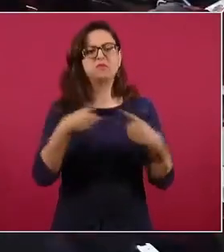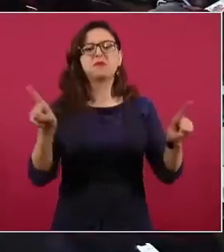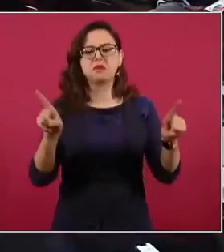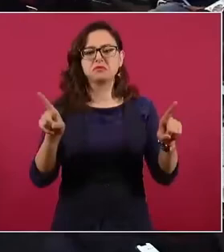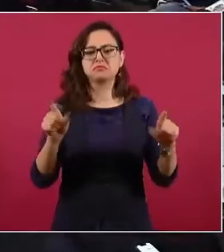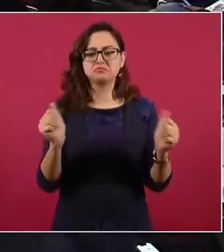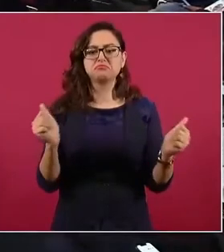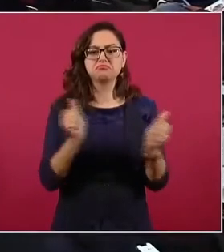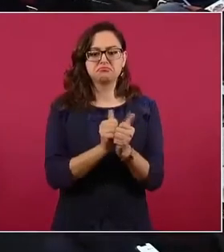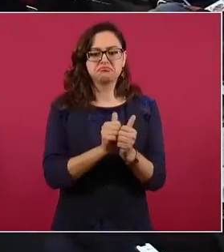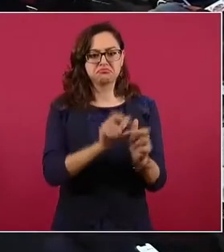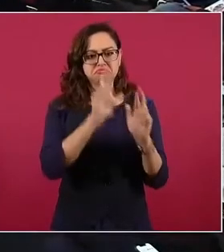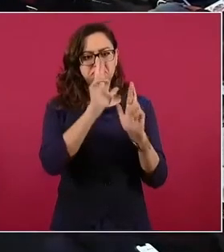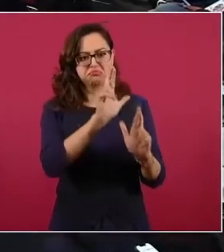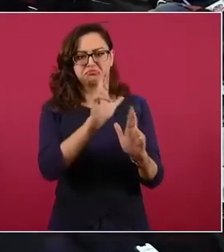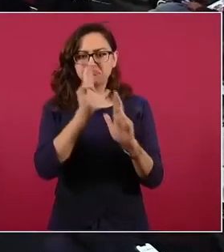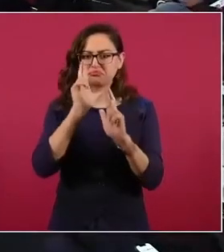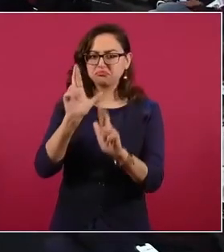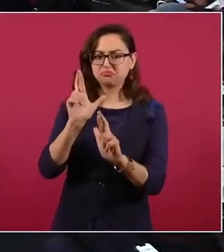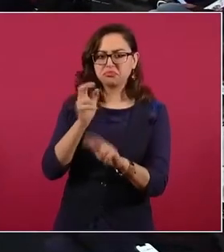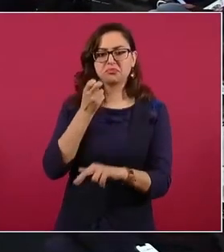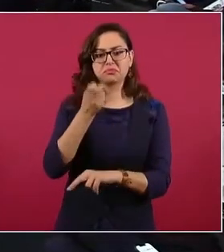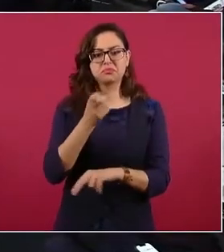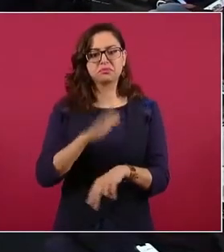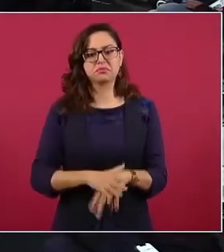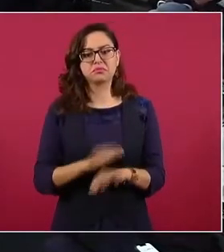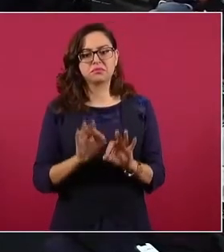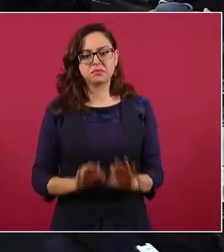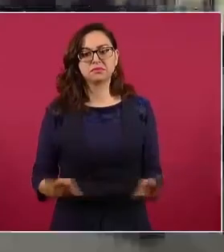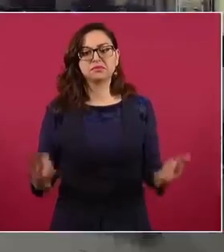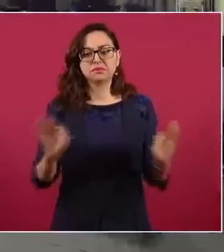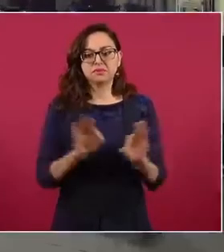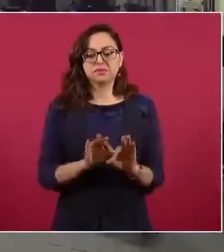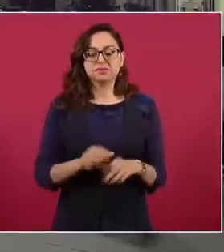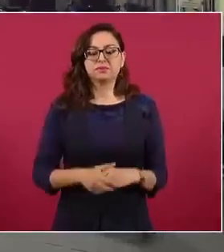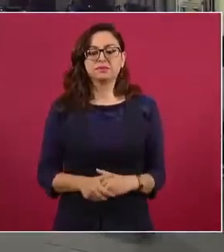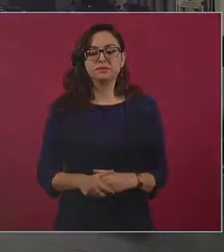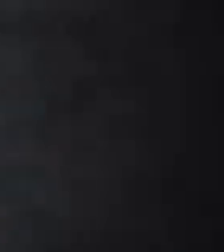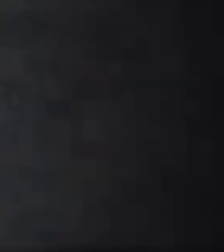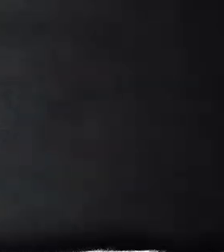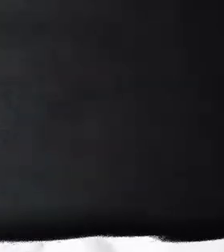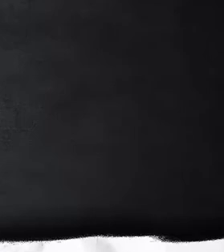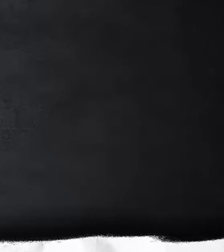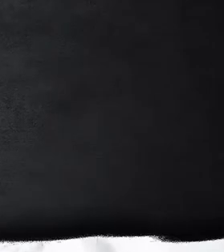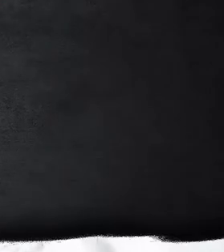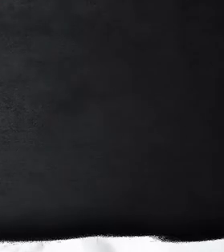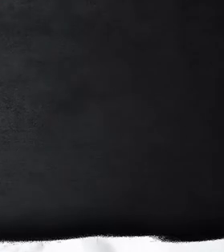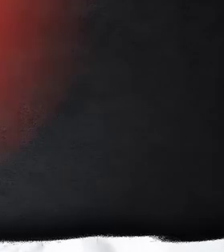Eso es lo que podemos decir. Presidente, en un segundo.